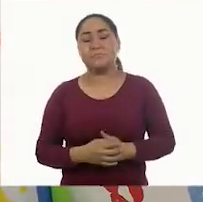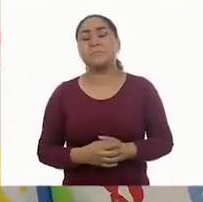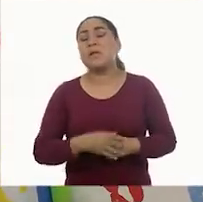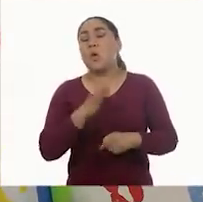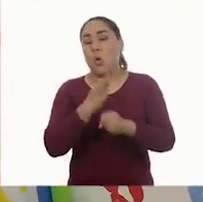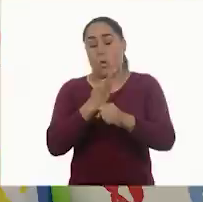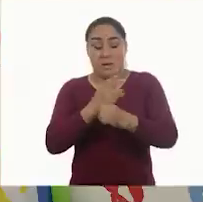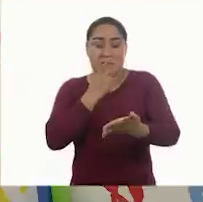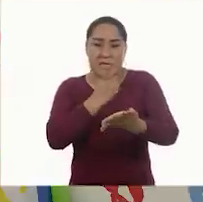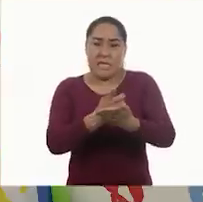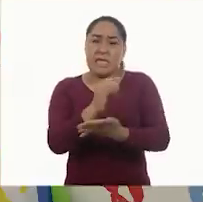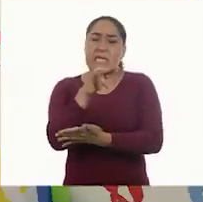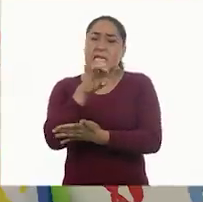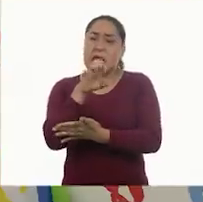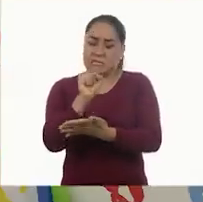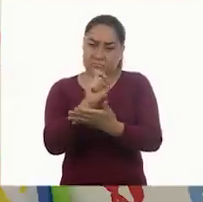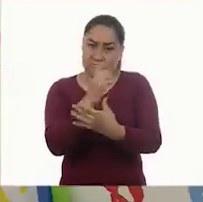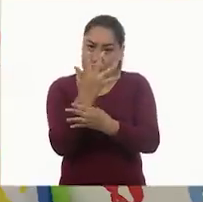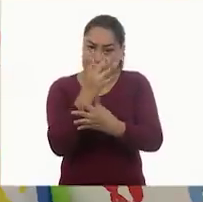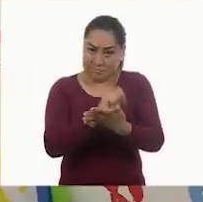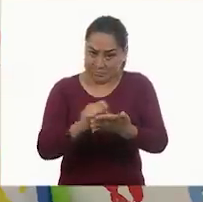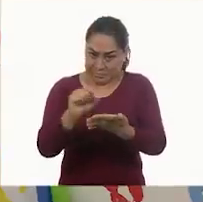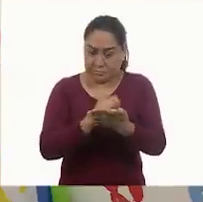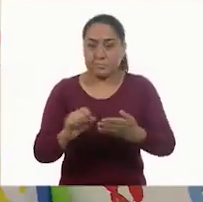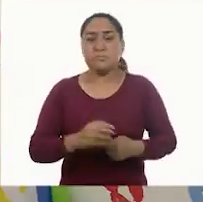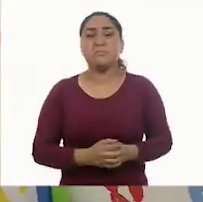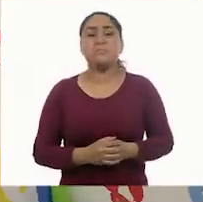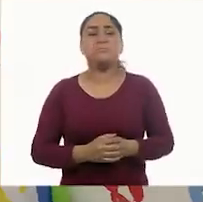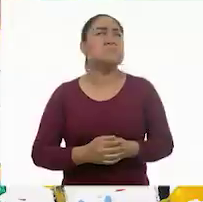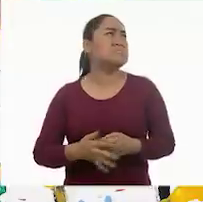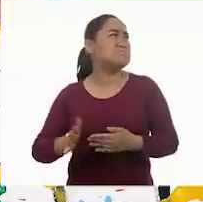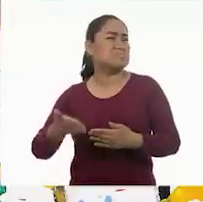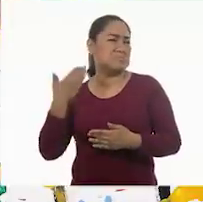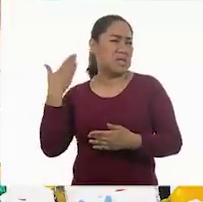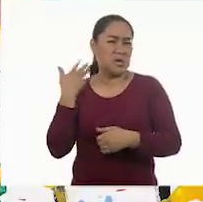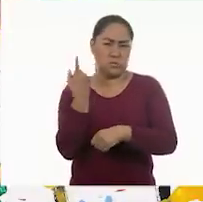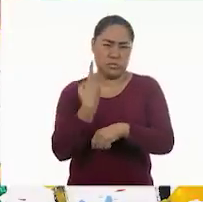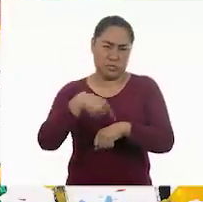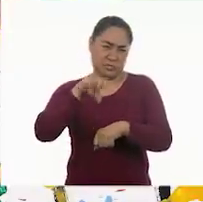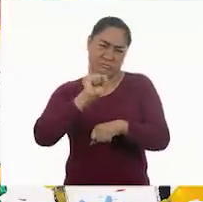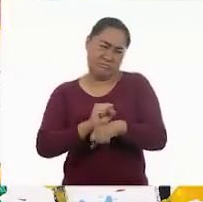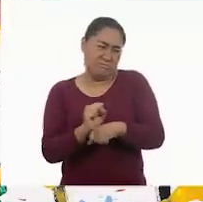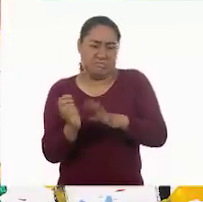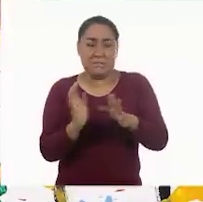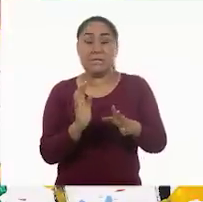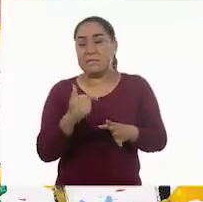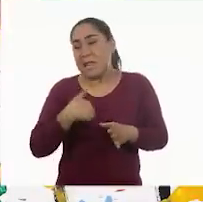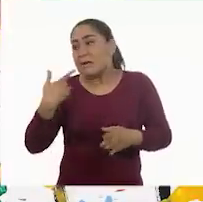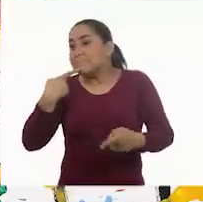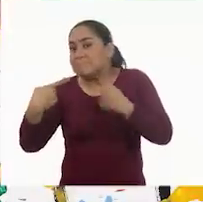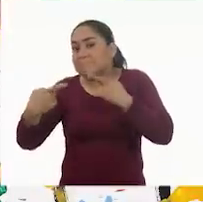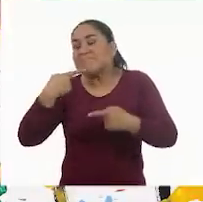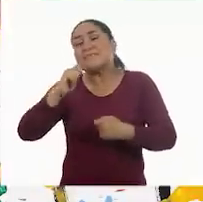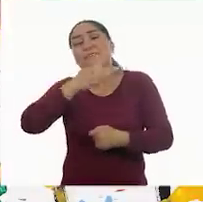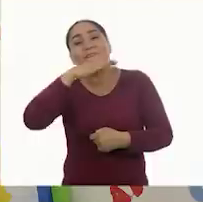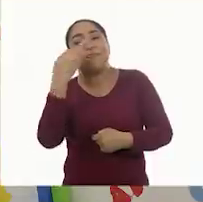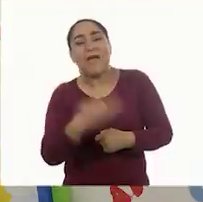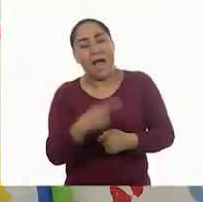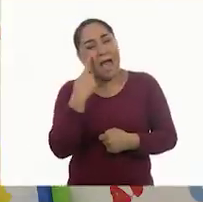lo escribió Inés, ¿ok? Dice, hacía como una semana que veníamos organizando el Festival de Mayo,